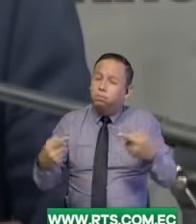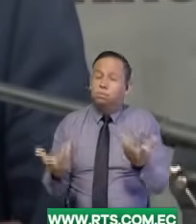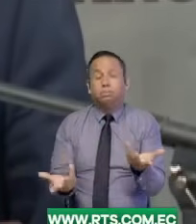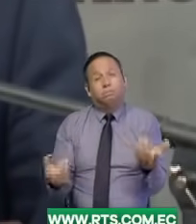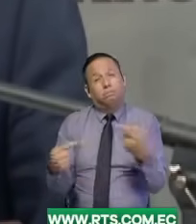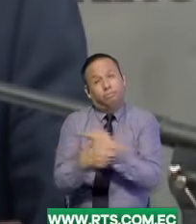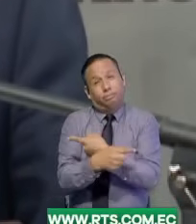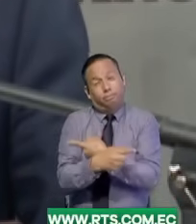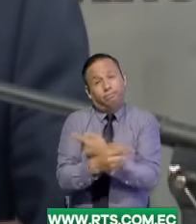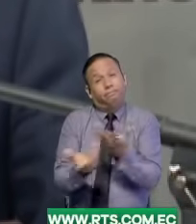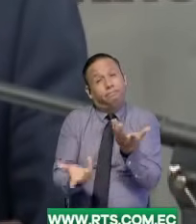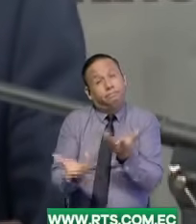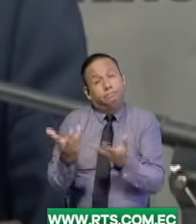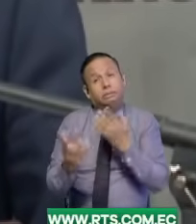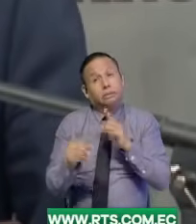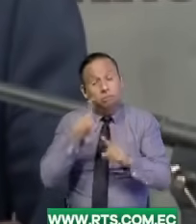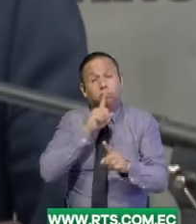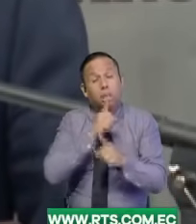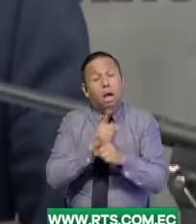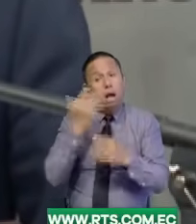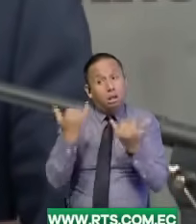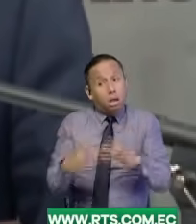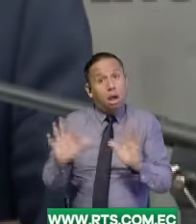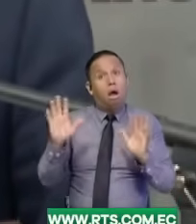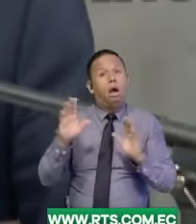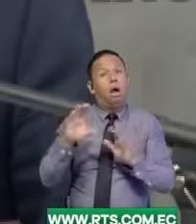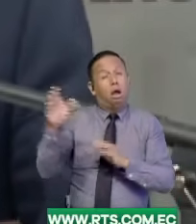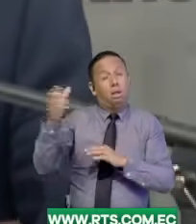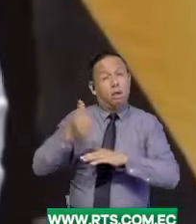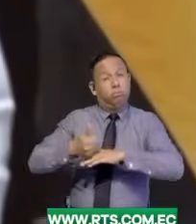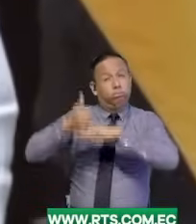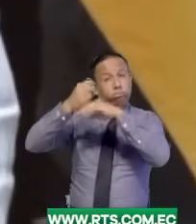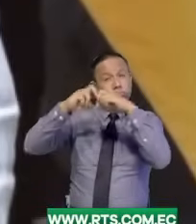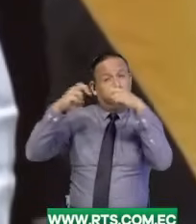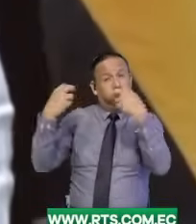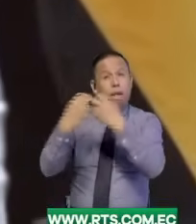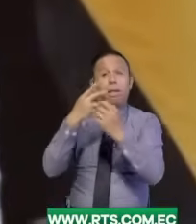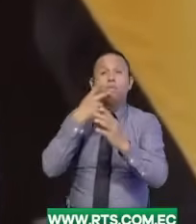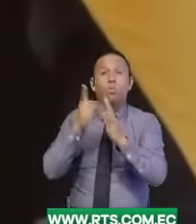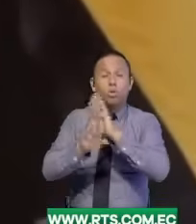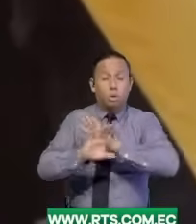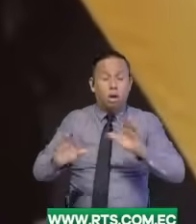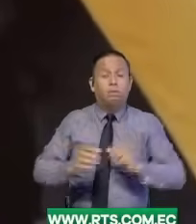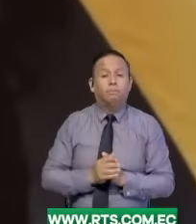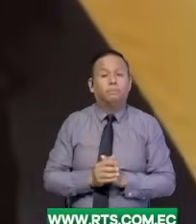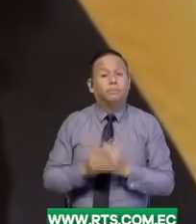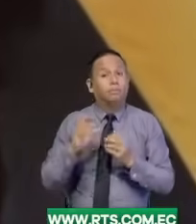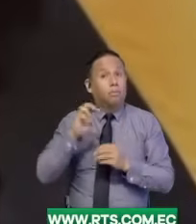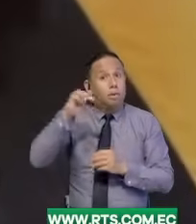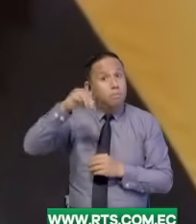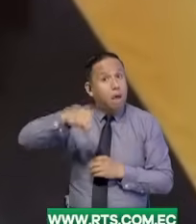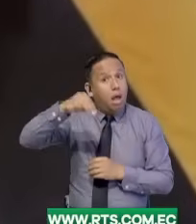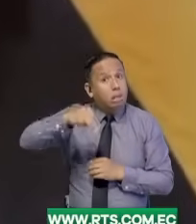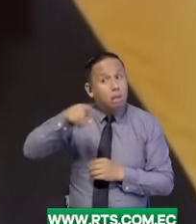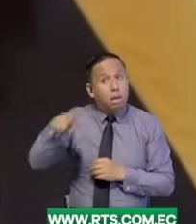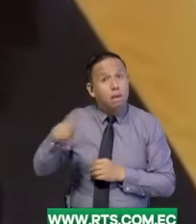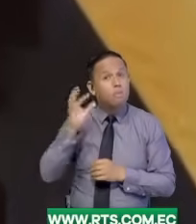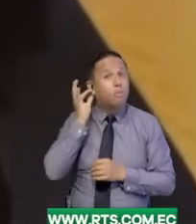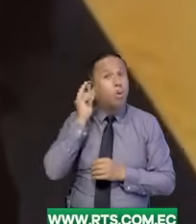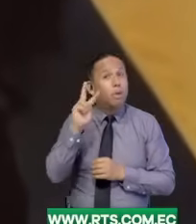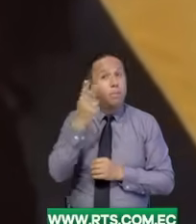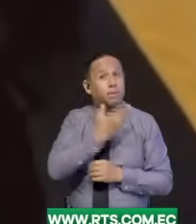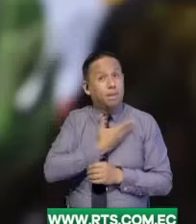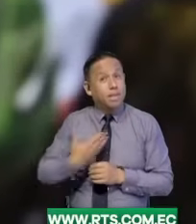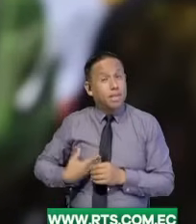algunos. Incluso hay una denuncia en el Tribunal Contencioso Electoral. Recordando que este martes Abad deberá rendir su versión libre, voluntaria y